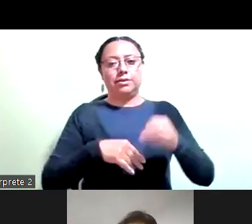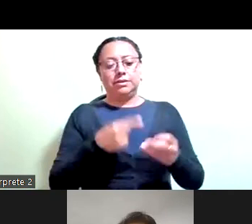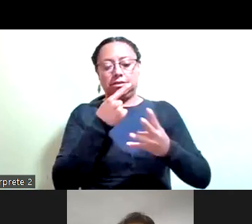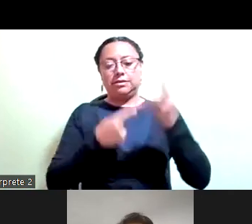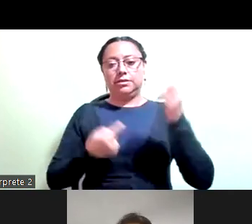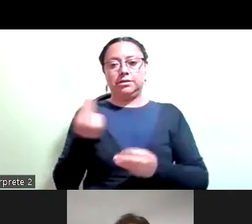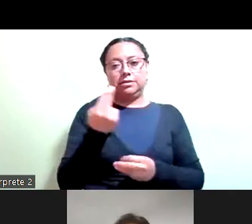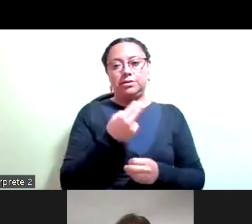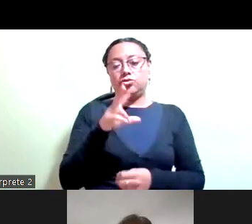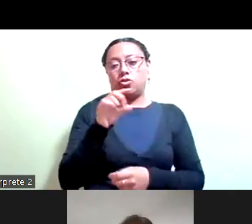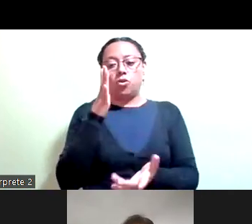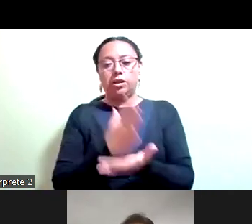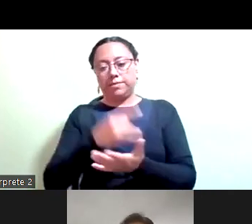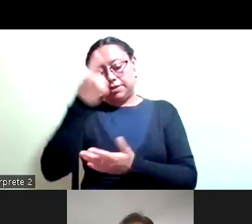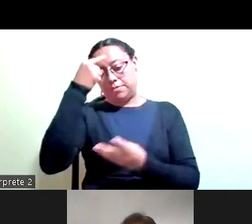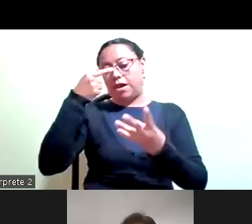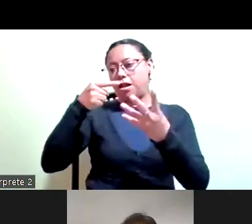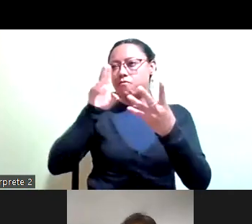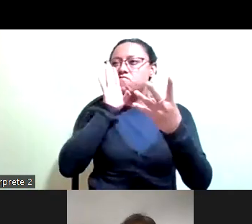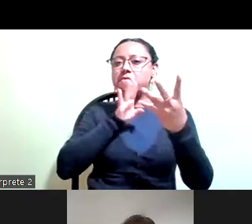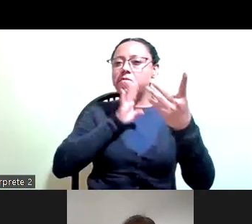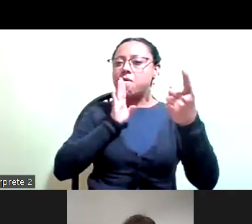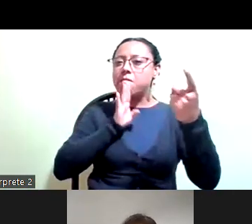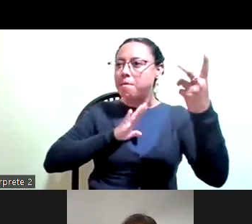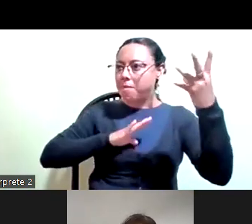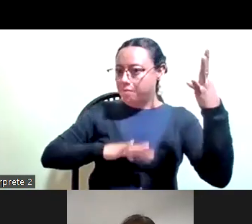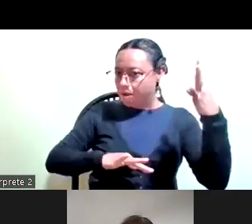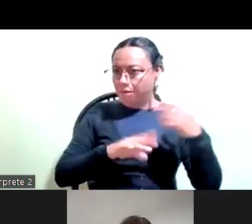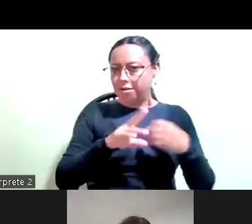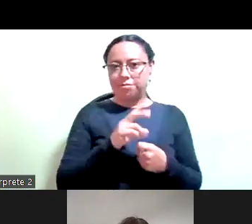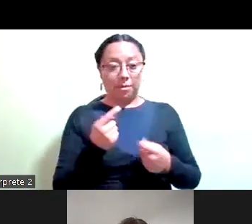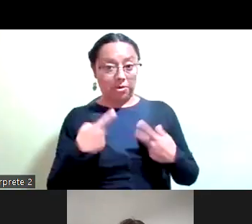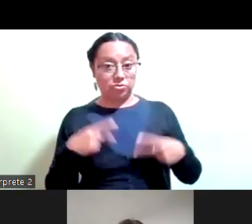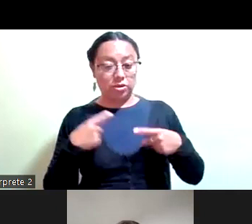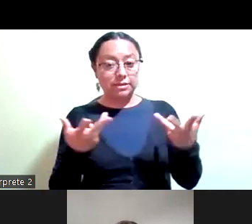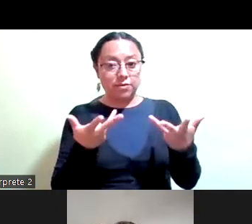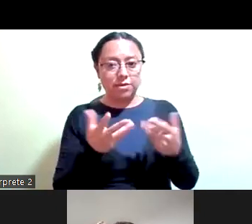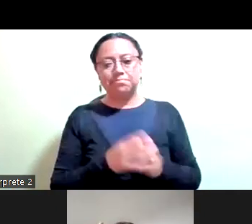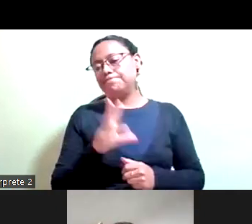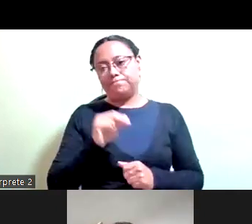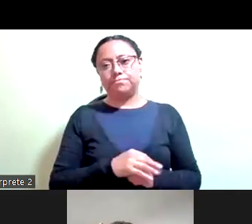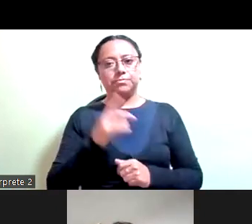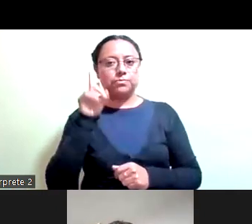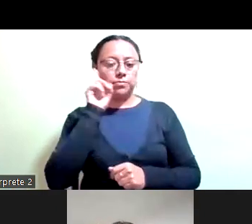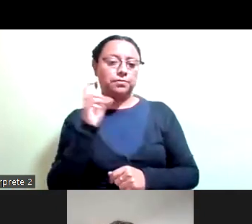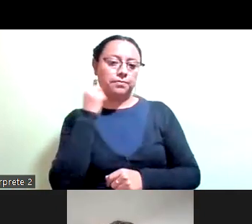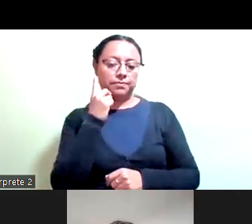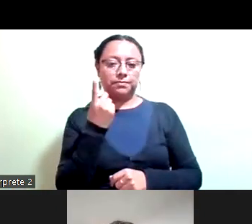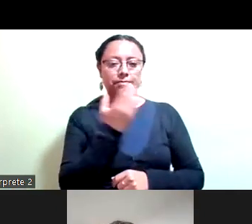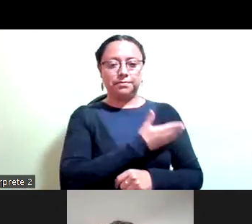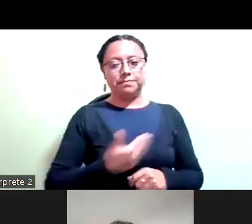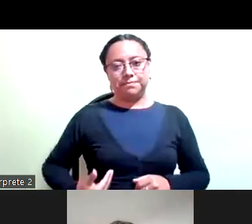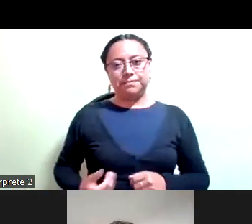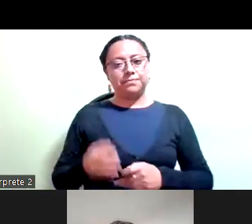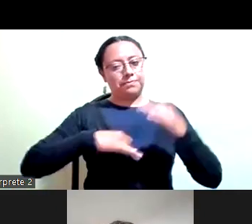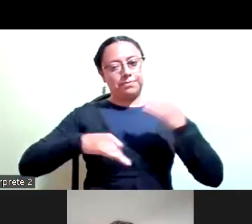para descalificar el trabajo de quienes lo están realizando. Diputada presidenta, bueno, pues todo mi reconocimiento al